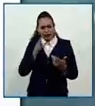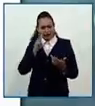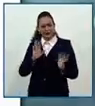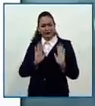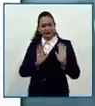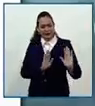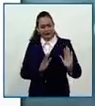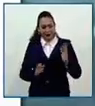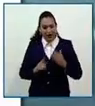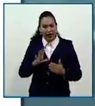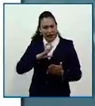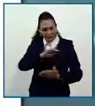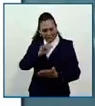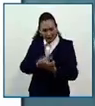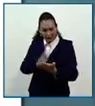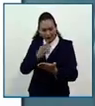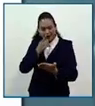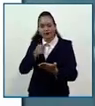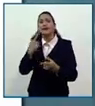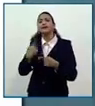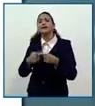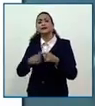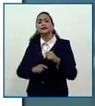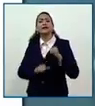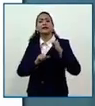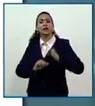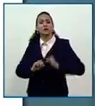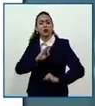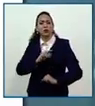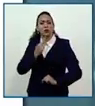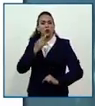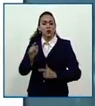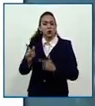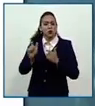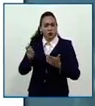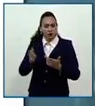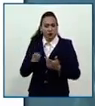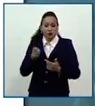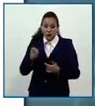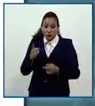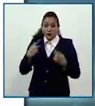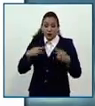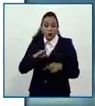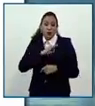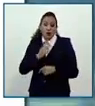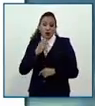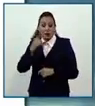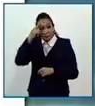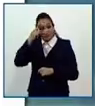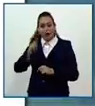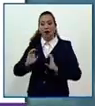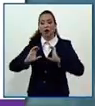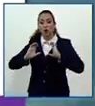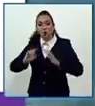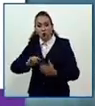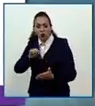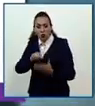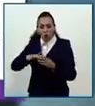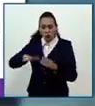legalidad en su vertiente de taxatividad en materia penal en relación con la seguridad jurídica, porque establece con precisión